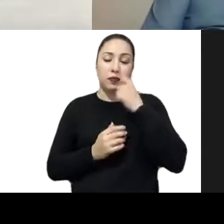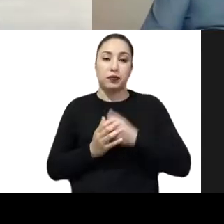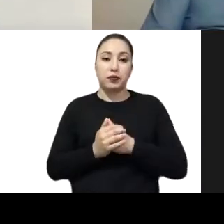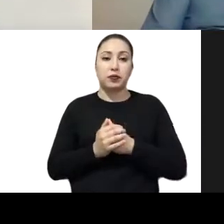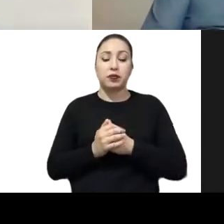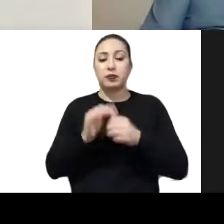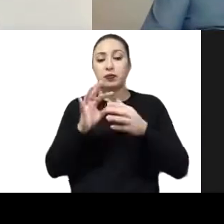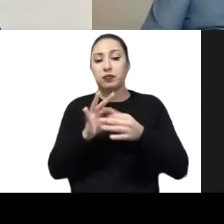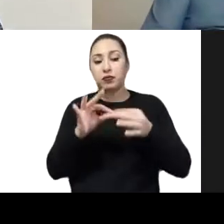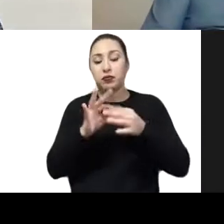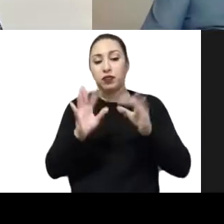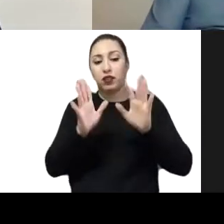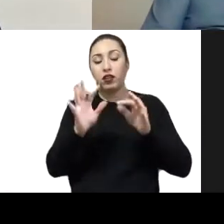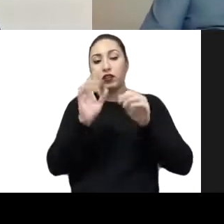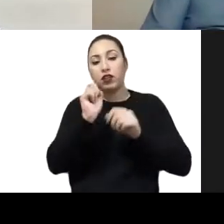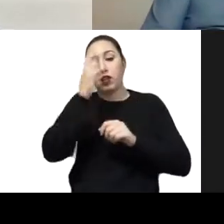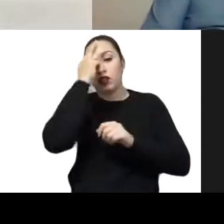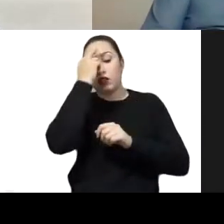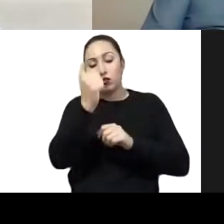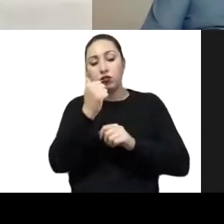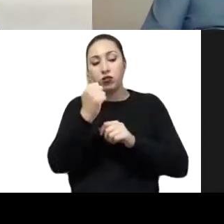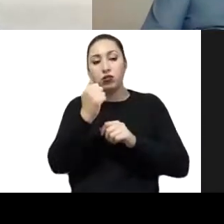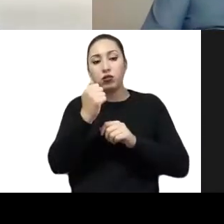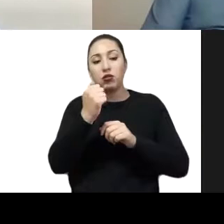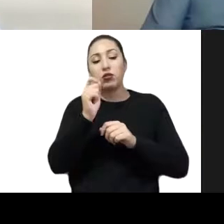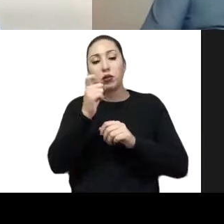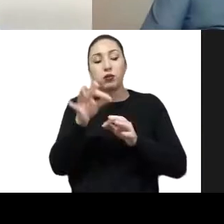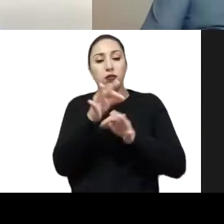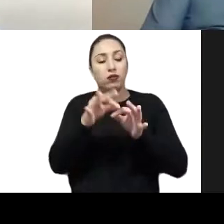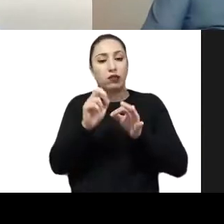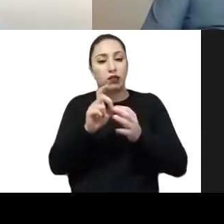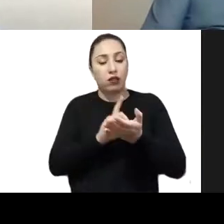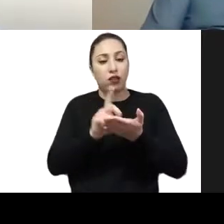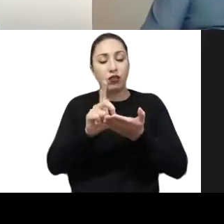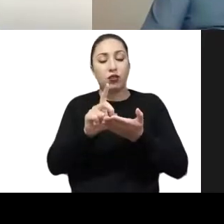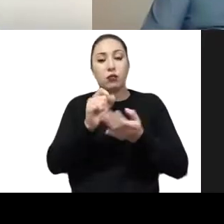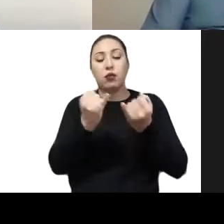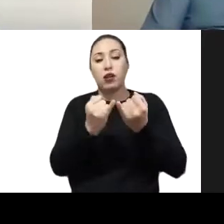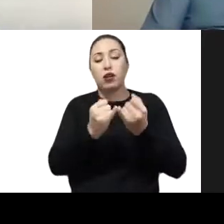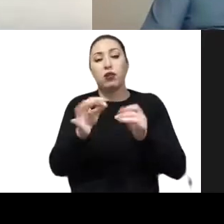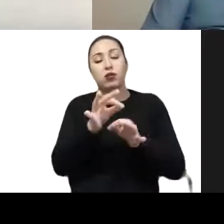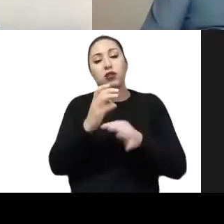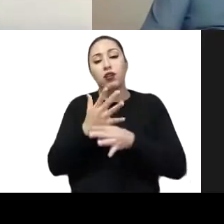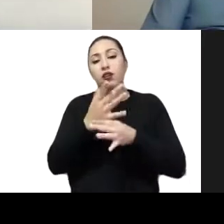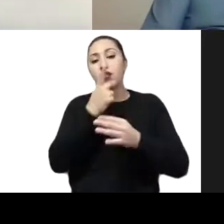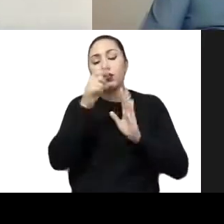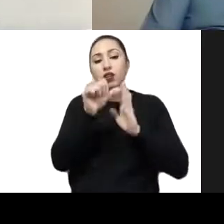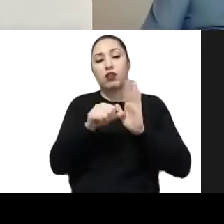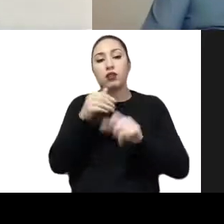fundado en términos de los razonamientos de hecho y de derecho, y de conformidad con lo establecido en el artículo 226